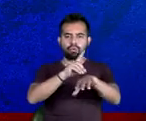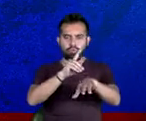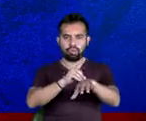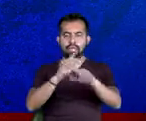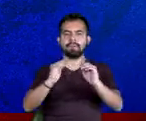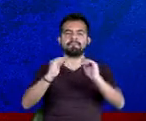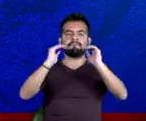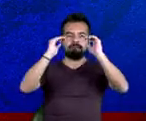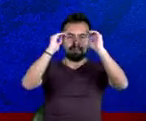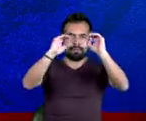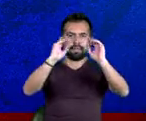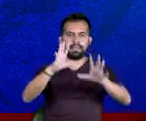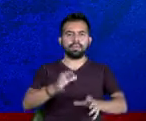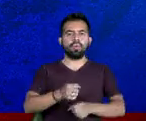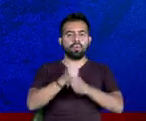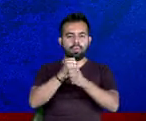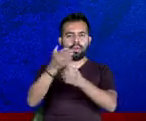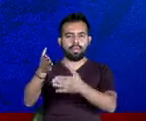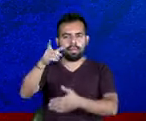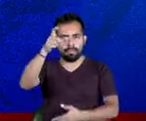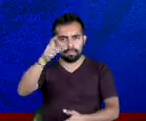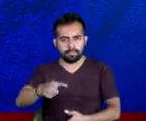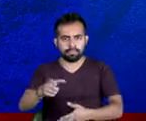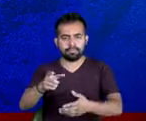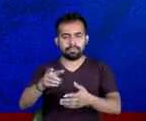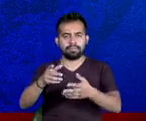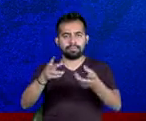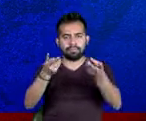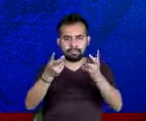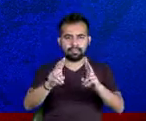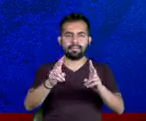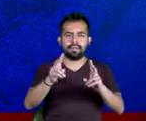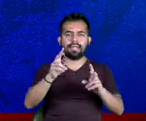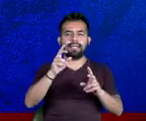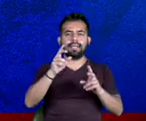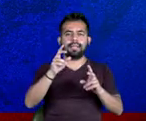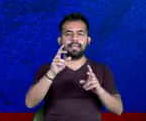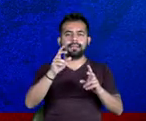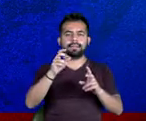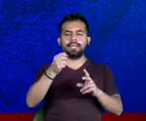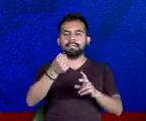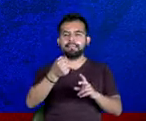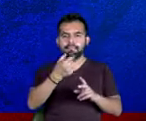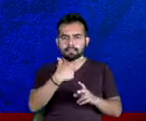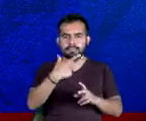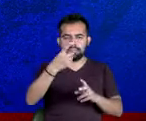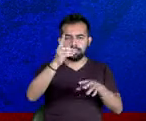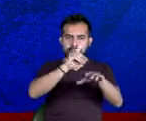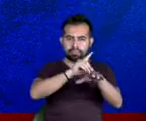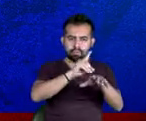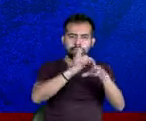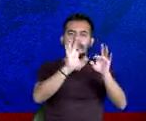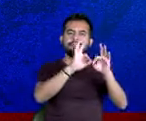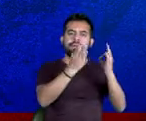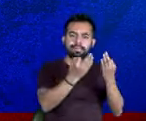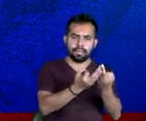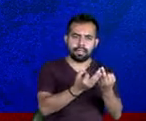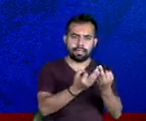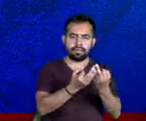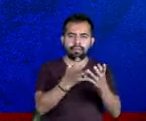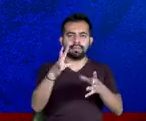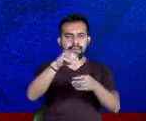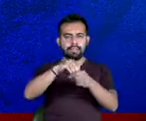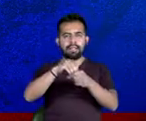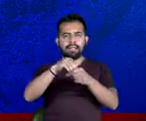Asistencial y Seguridad del Paciente, especialista en Medicina Familiar y Comunitaria. viceministra en Atención Integral de Salud, del que